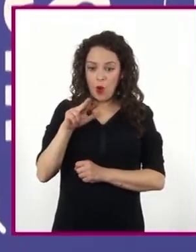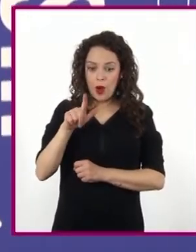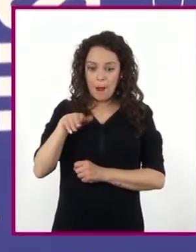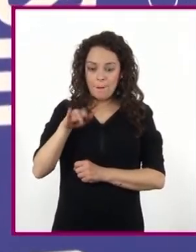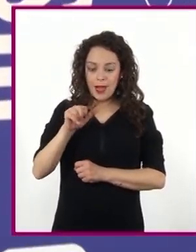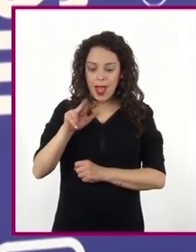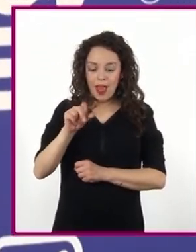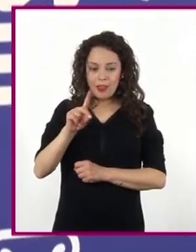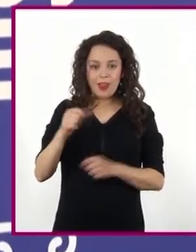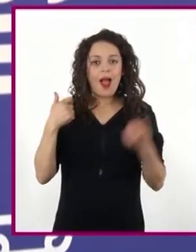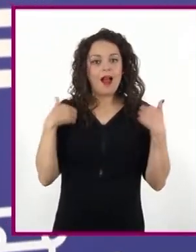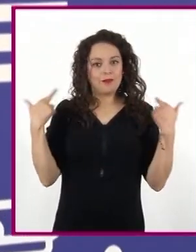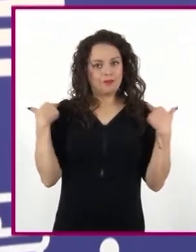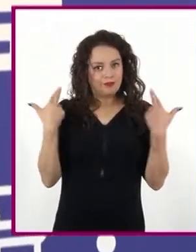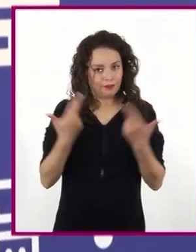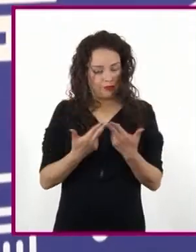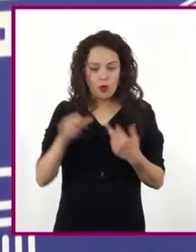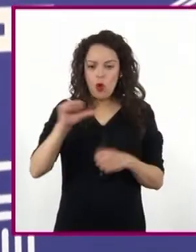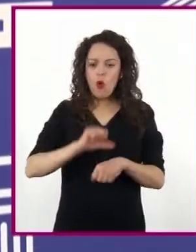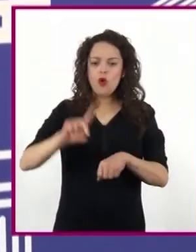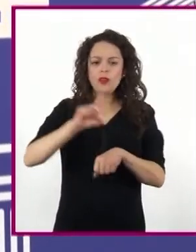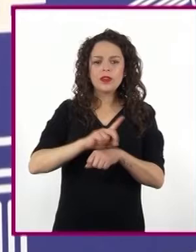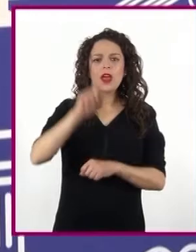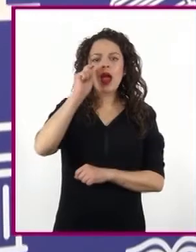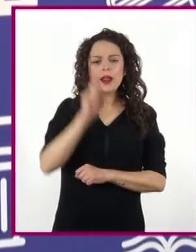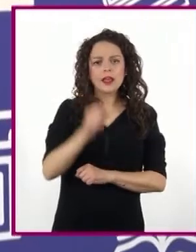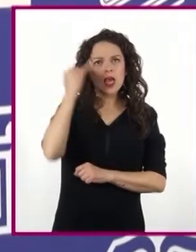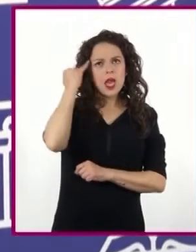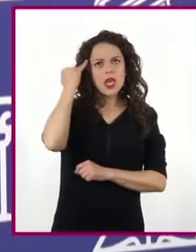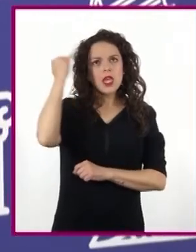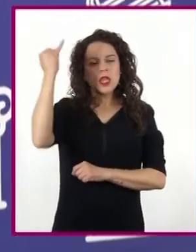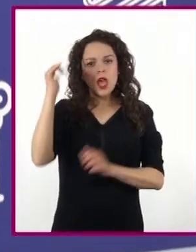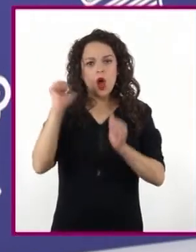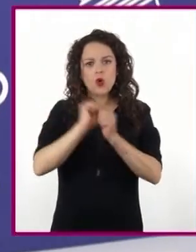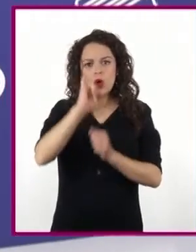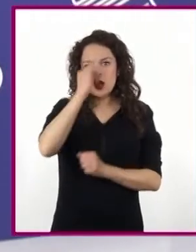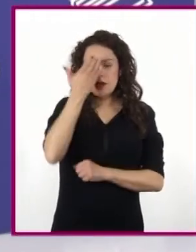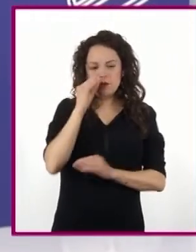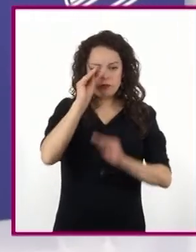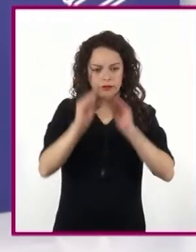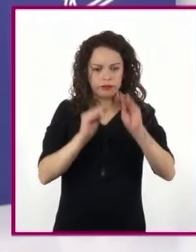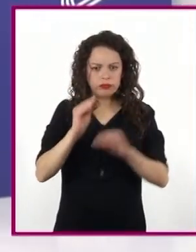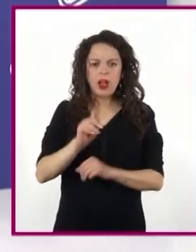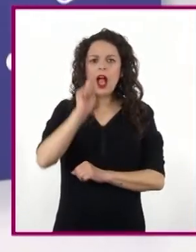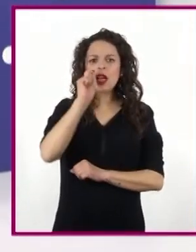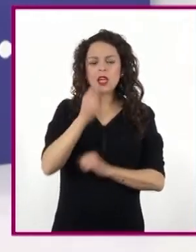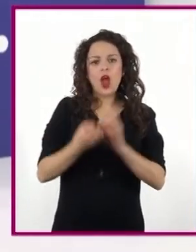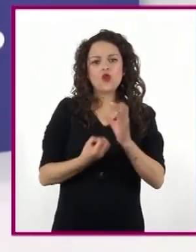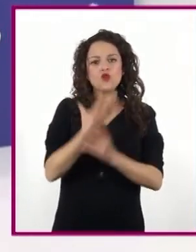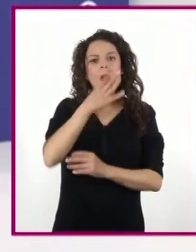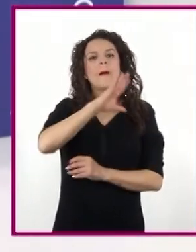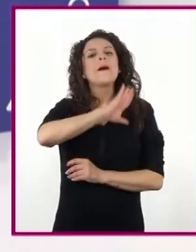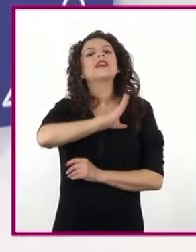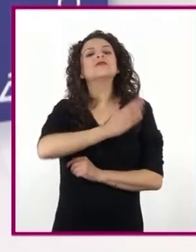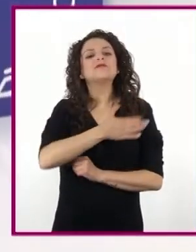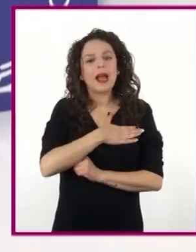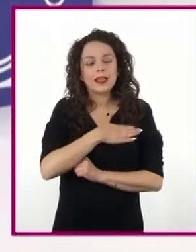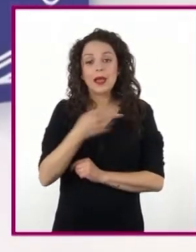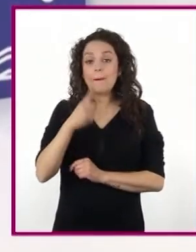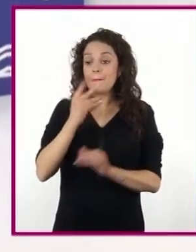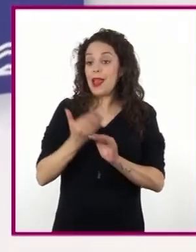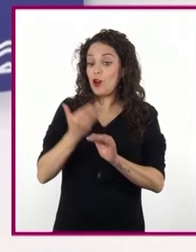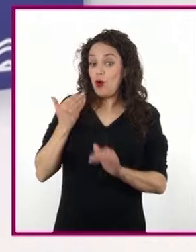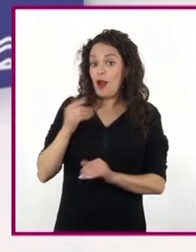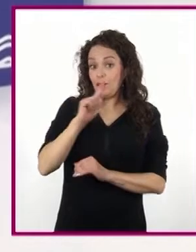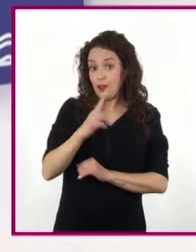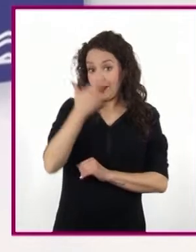hoy abordaremos el tema Ideas Ilustradas en Nueva España. Comenzaremos no sin antes recordarles que es